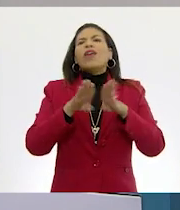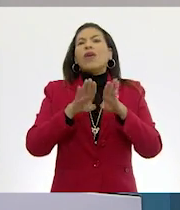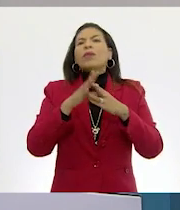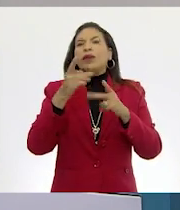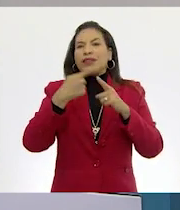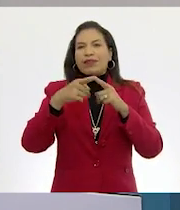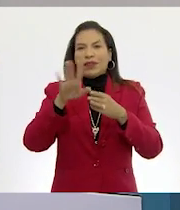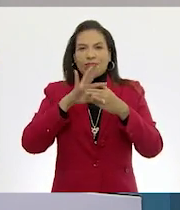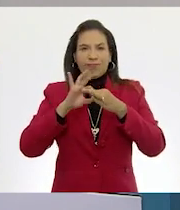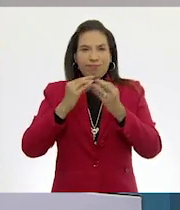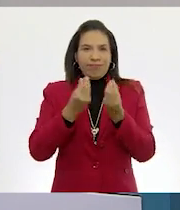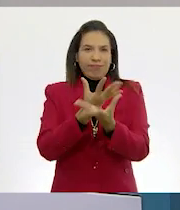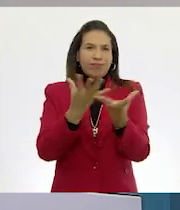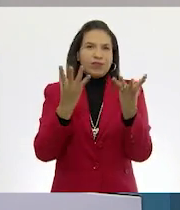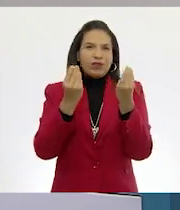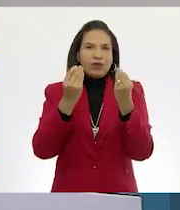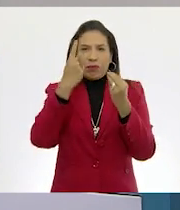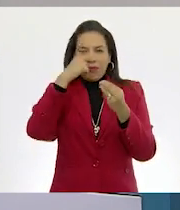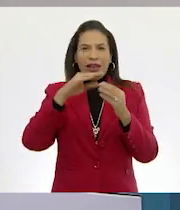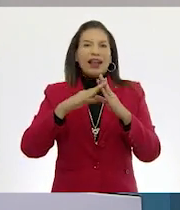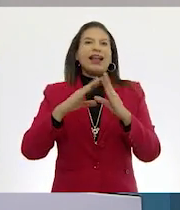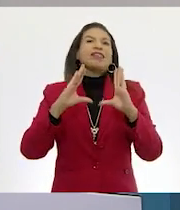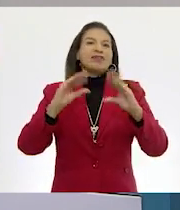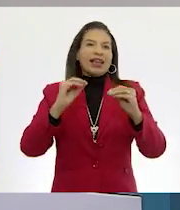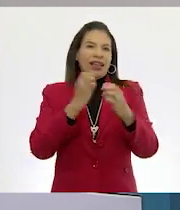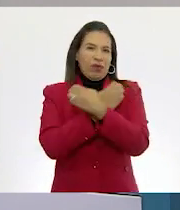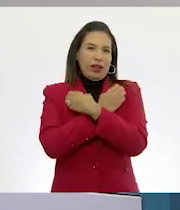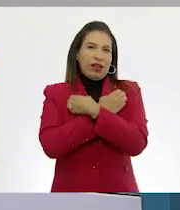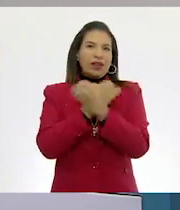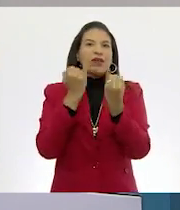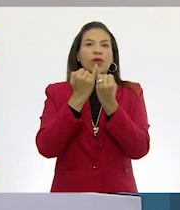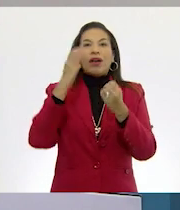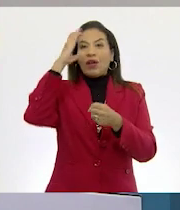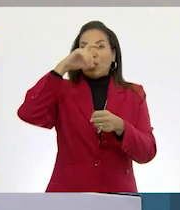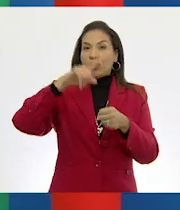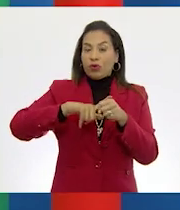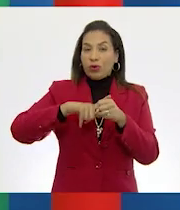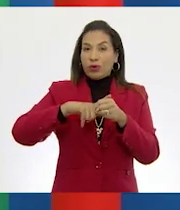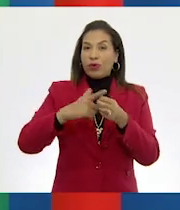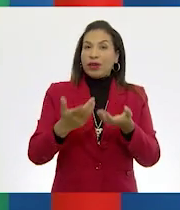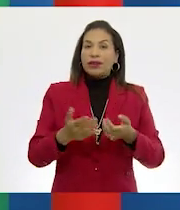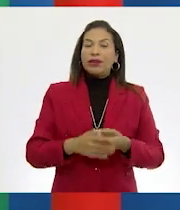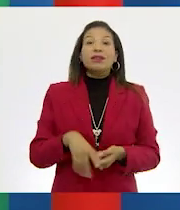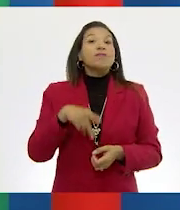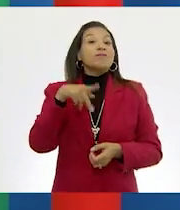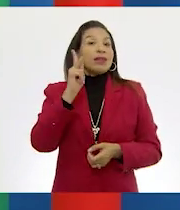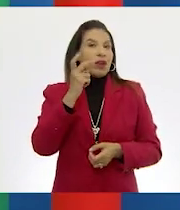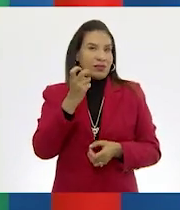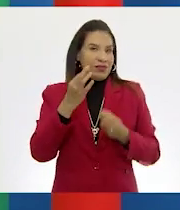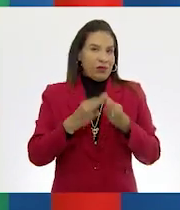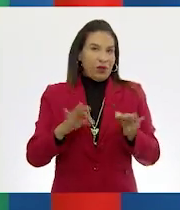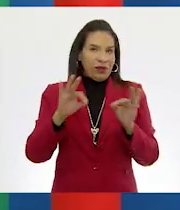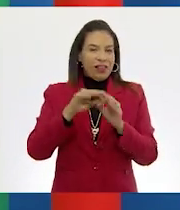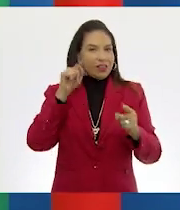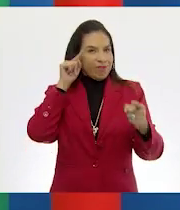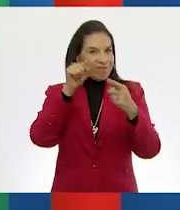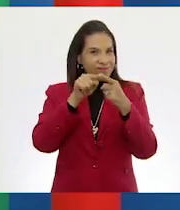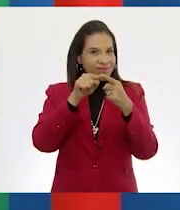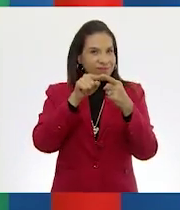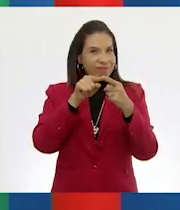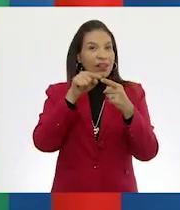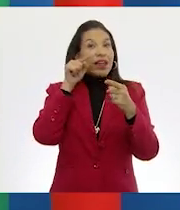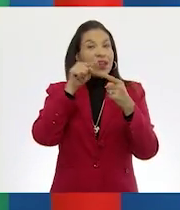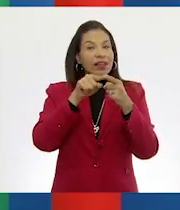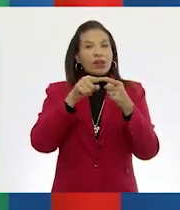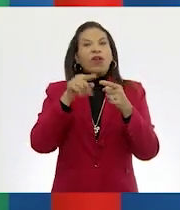a la masificación de la educación, pero también a través de la cultura. Sin embargo, es importante recalcar que